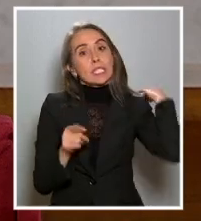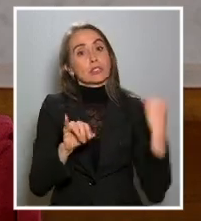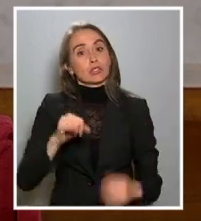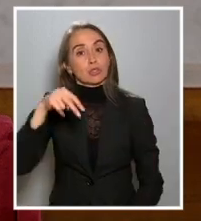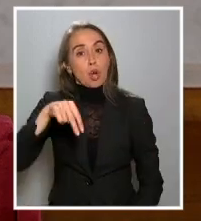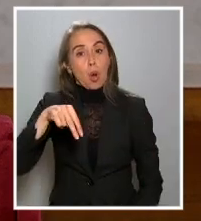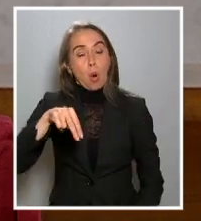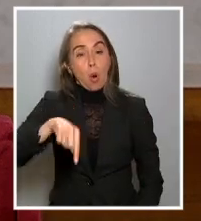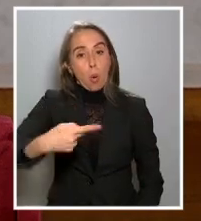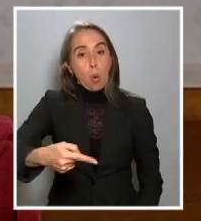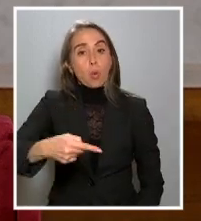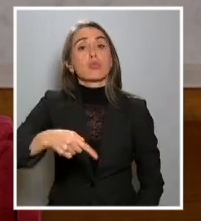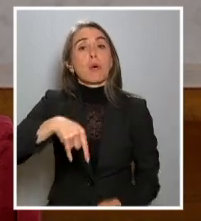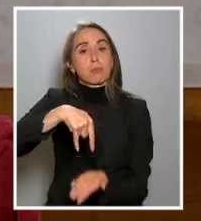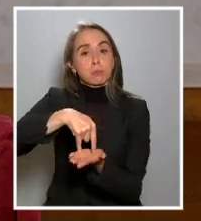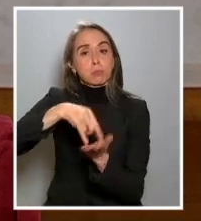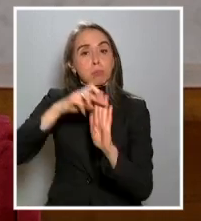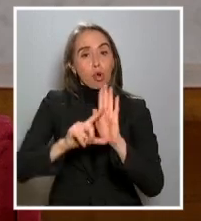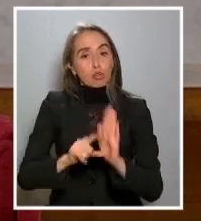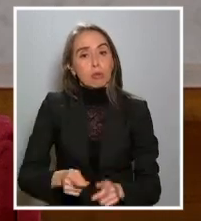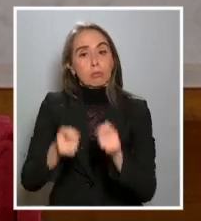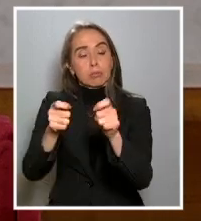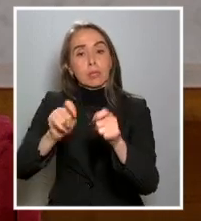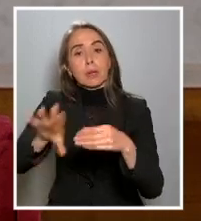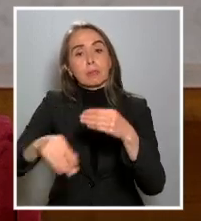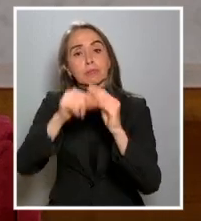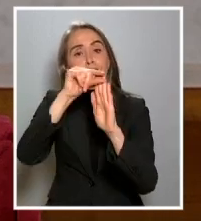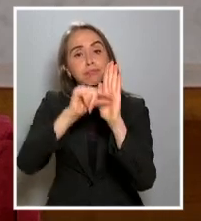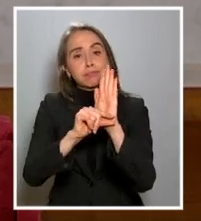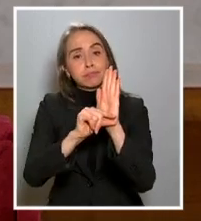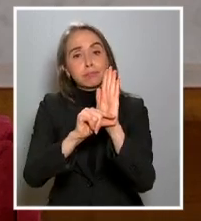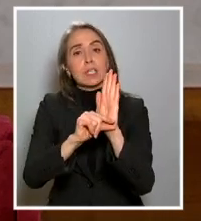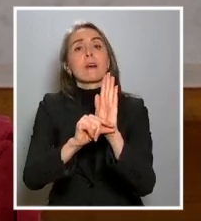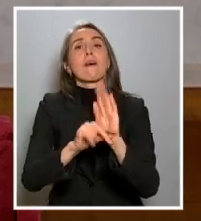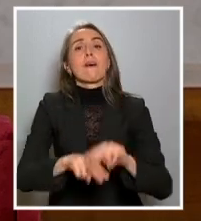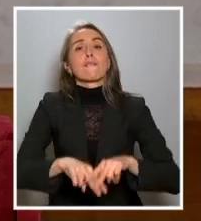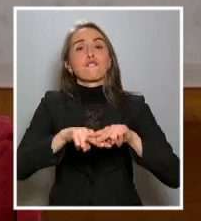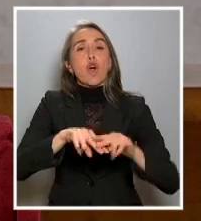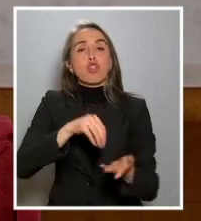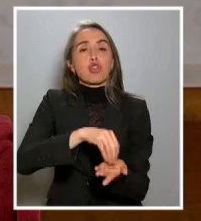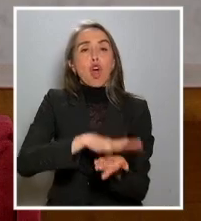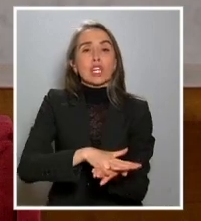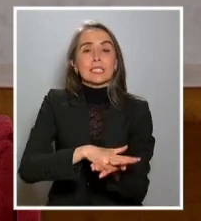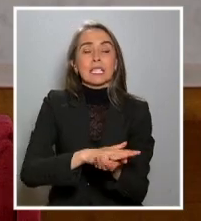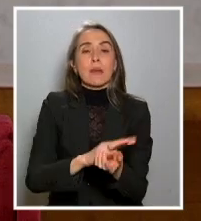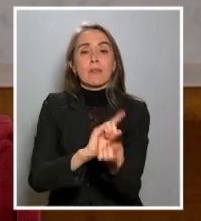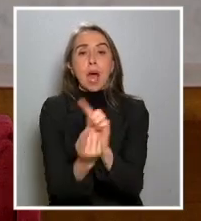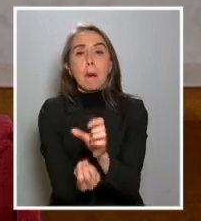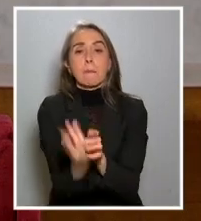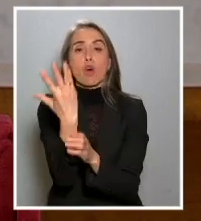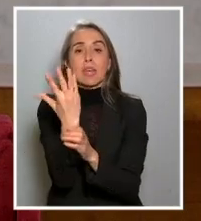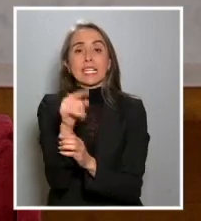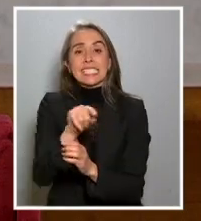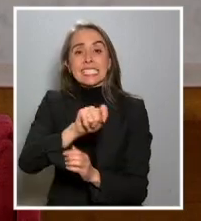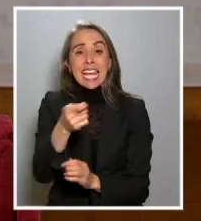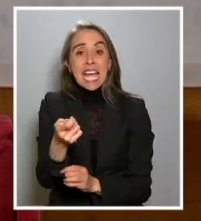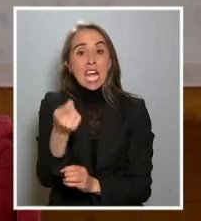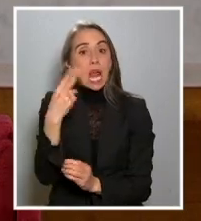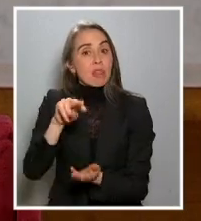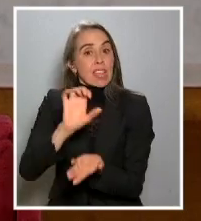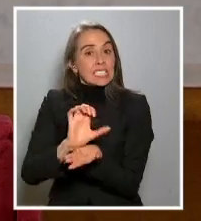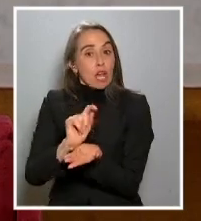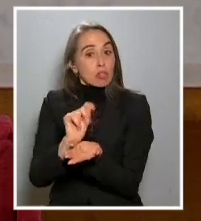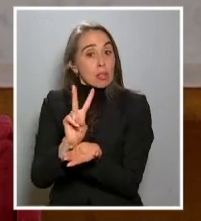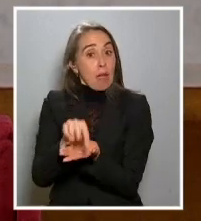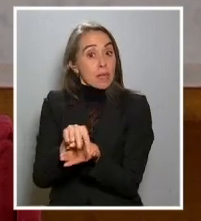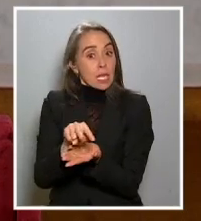junio enviaremos al Congreso Nacional indicaciones a un proyecto de ley que incluye un fondo de reserva para la modernización del canal estatal. Esto va